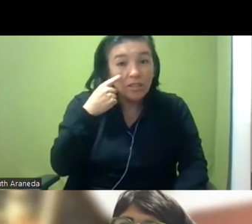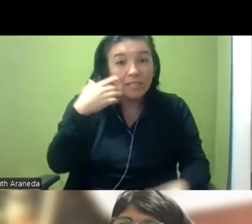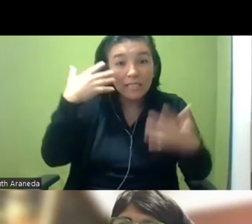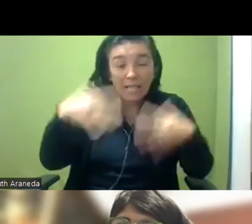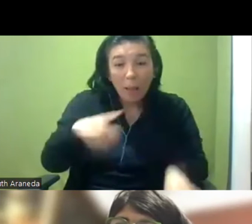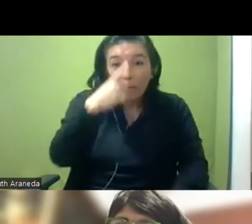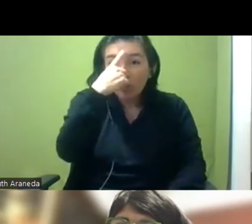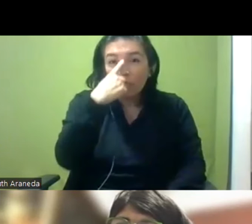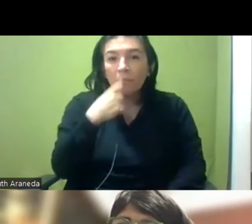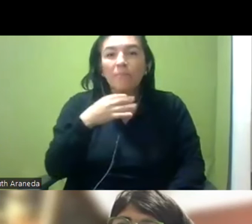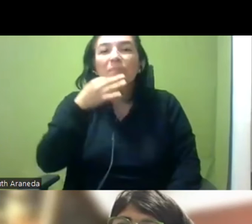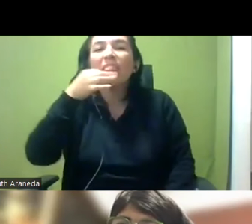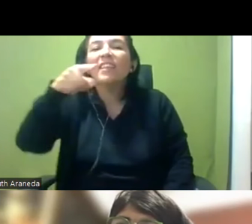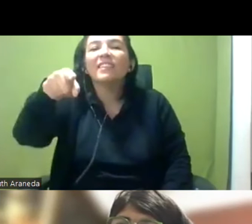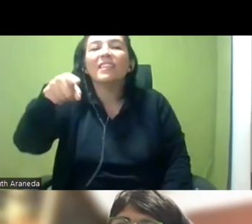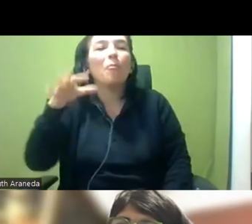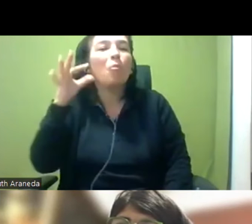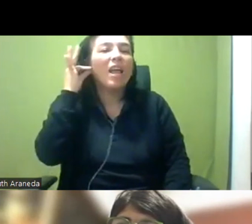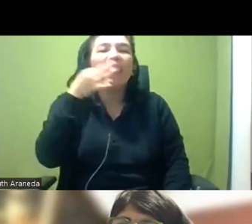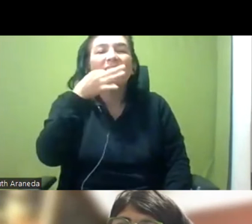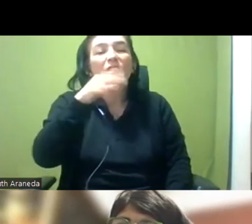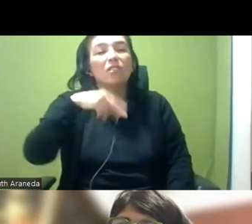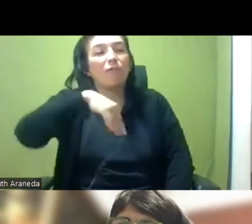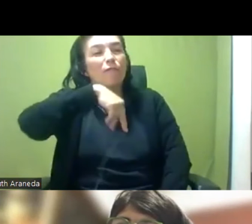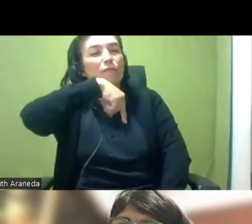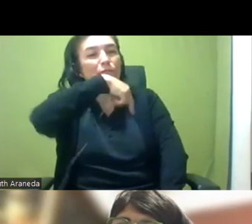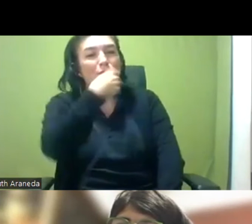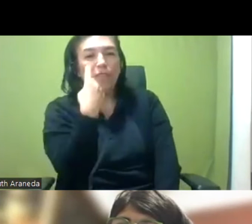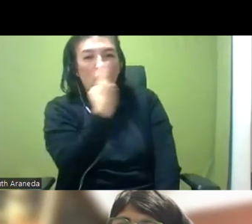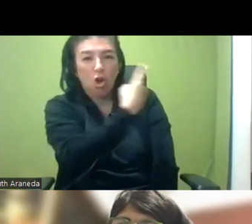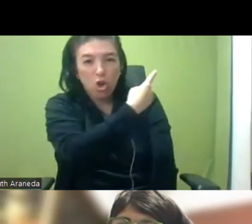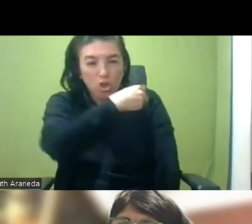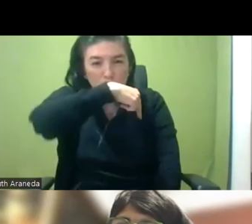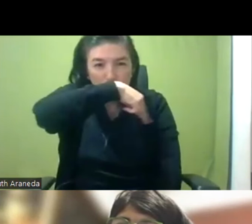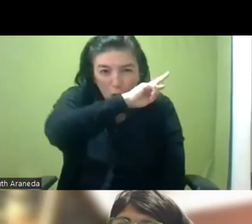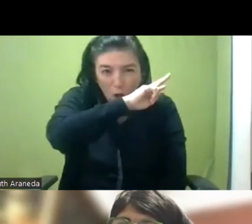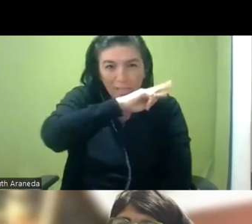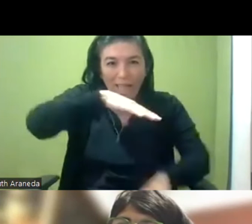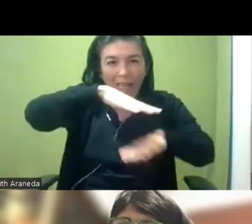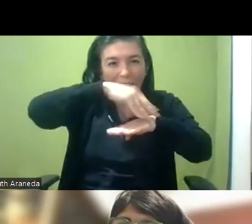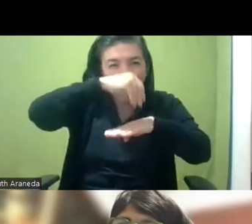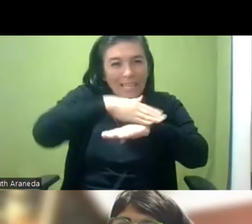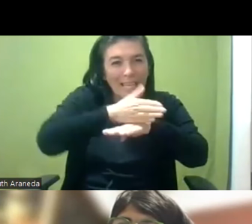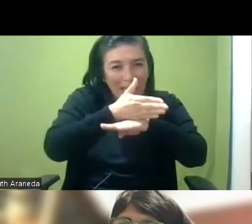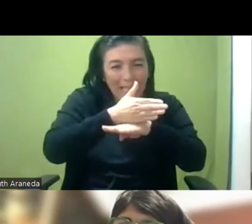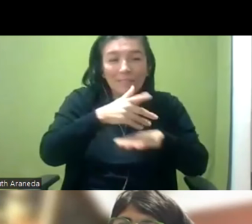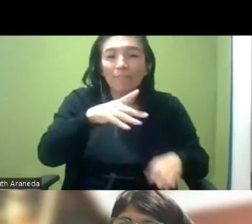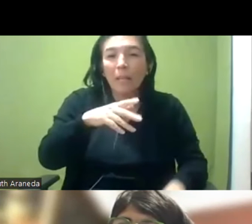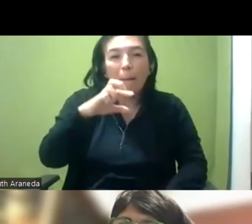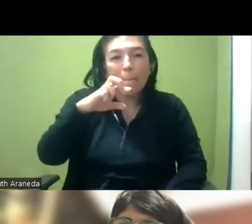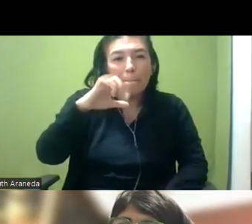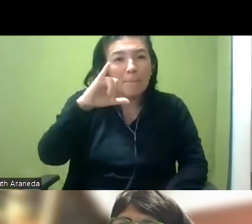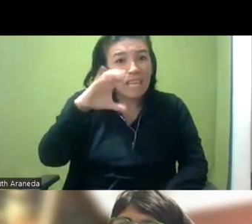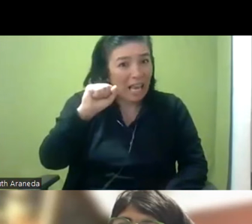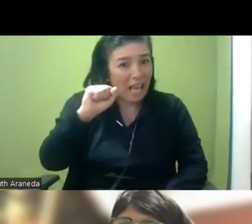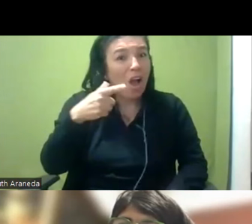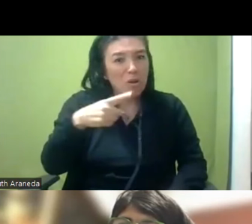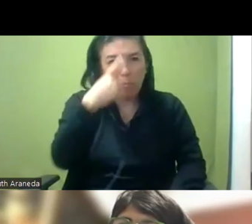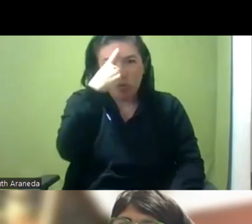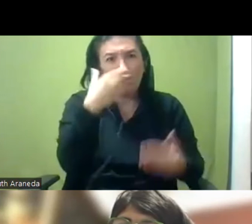Bueno, yo he estado en el norte, en Arica, en Ujú. Pica. En realidad ahora los museos se han abierto mucho